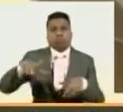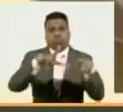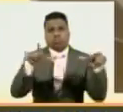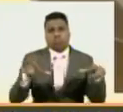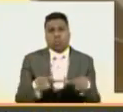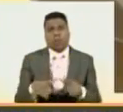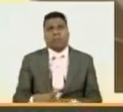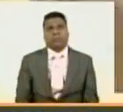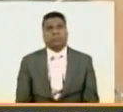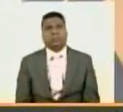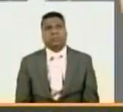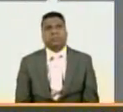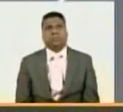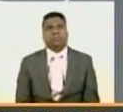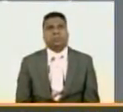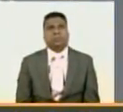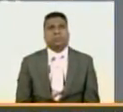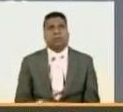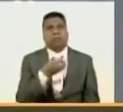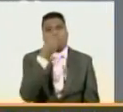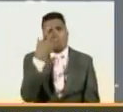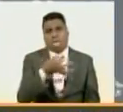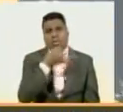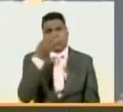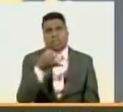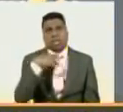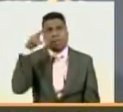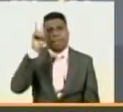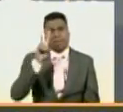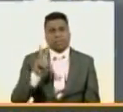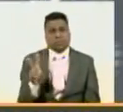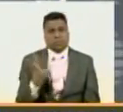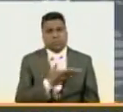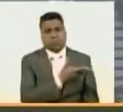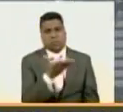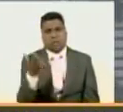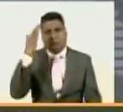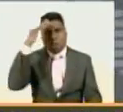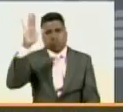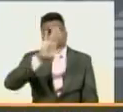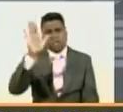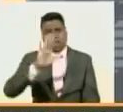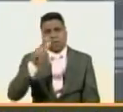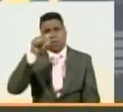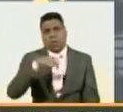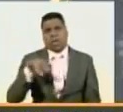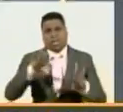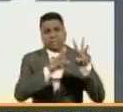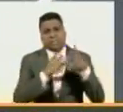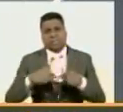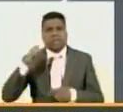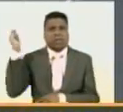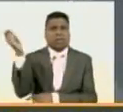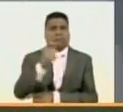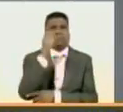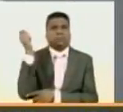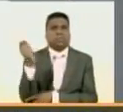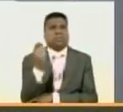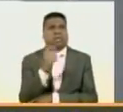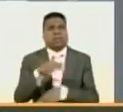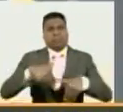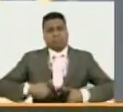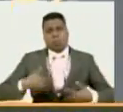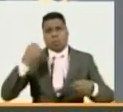Barinas? Bien, buenas tardes, Venezuela. Un saludo desde esta tierra llanera de esfuerzo, de